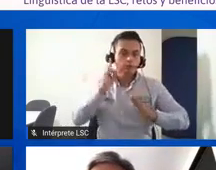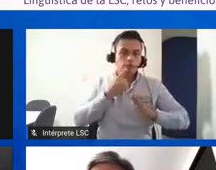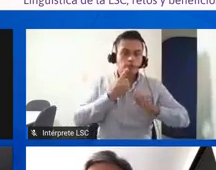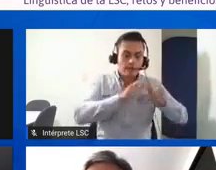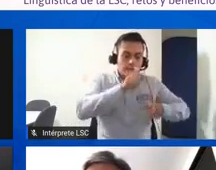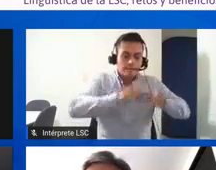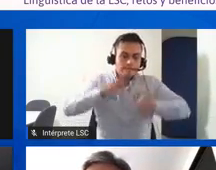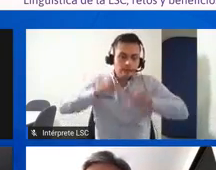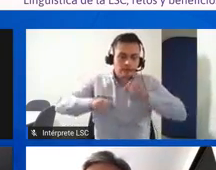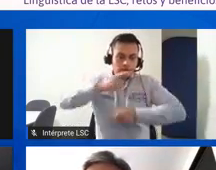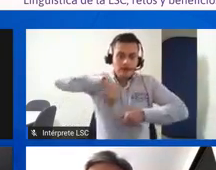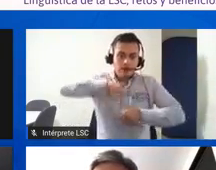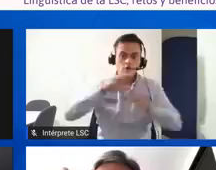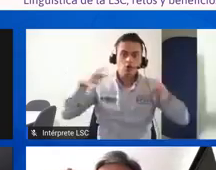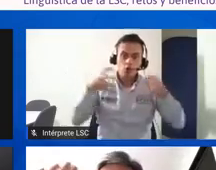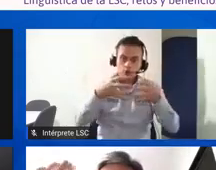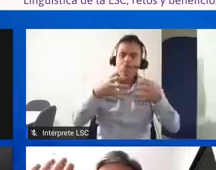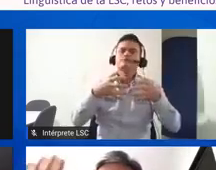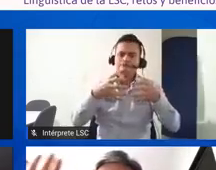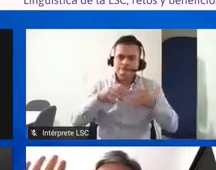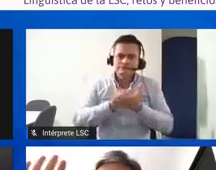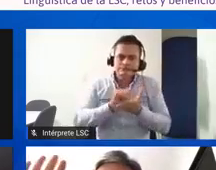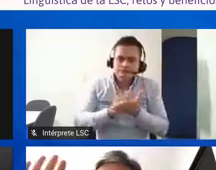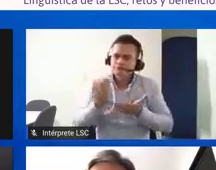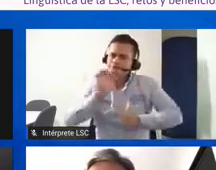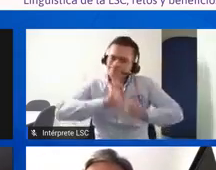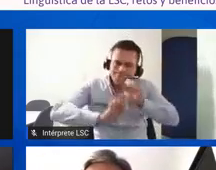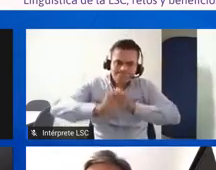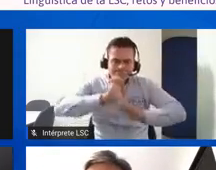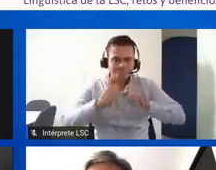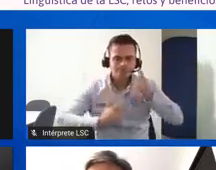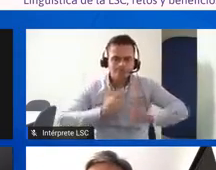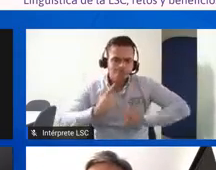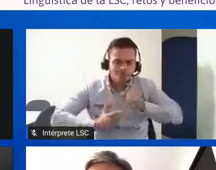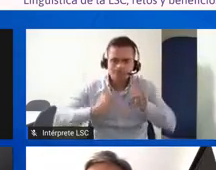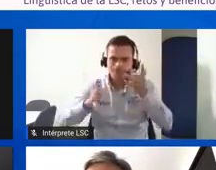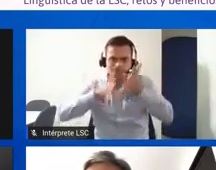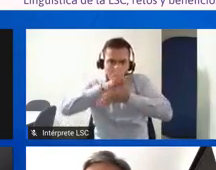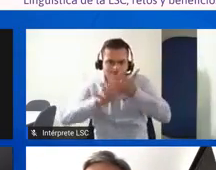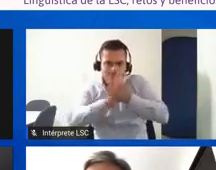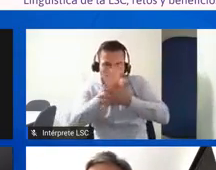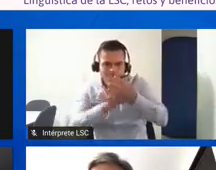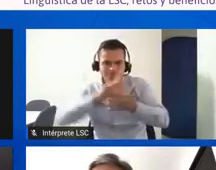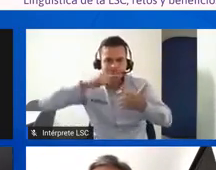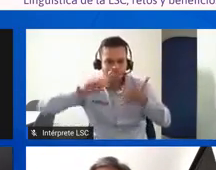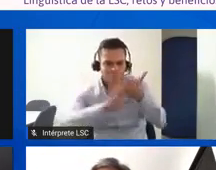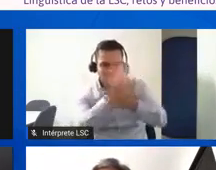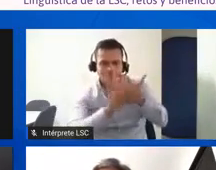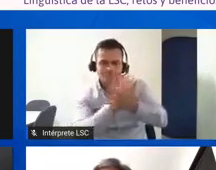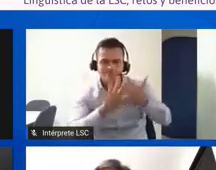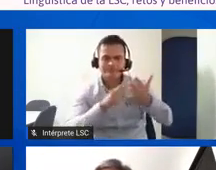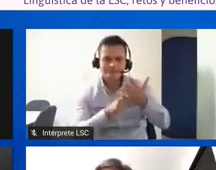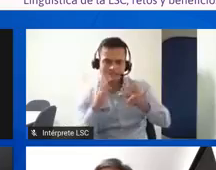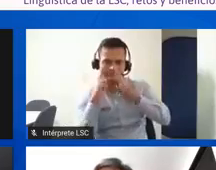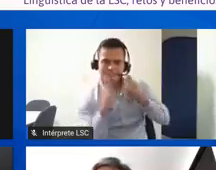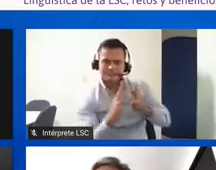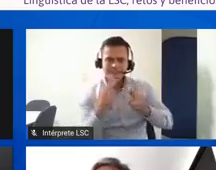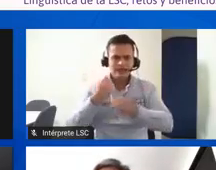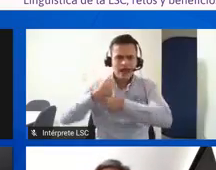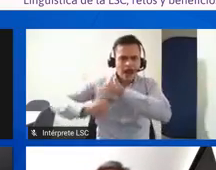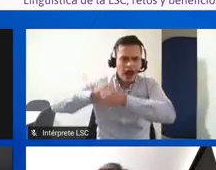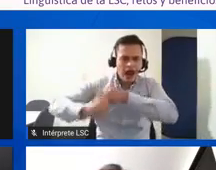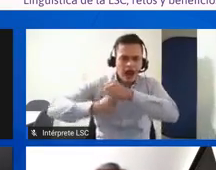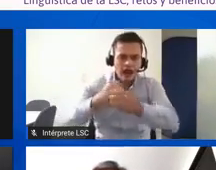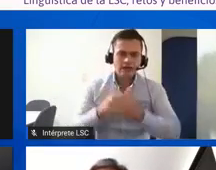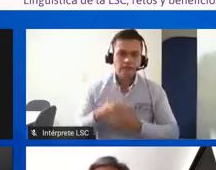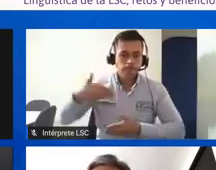venido defendiendo la lengua de señas y su reconocimiento desde hace muchos años. Desde hace 10 años, las